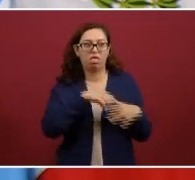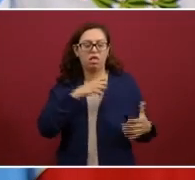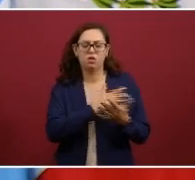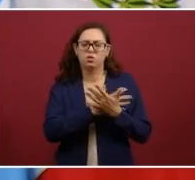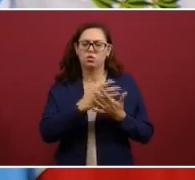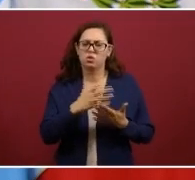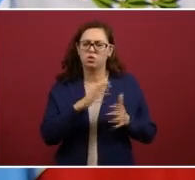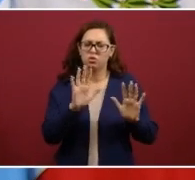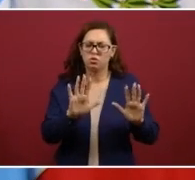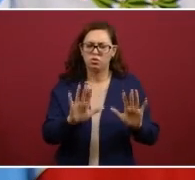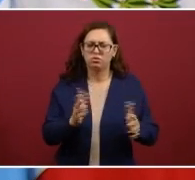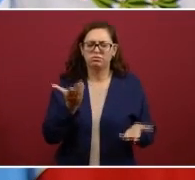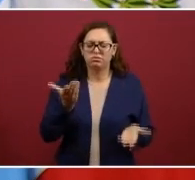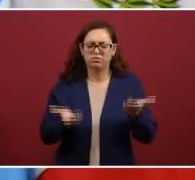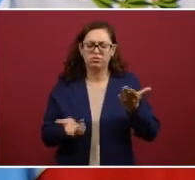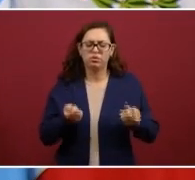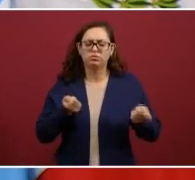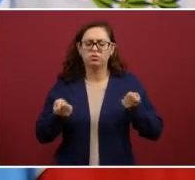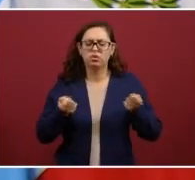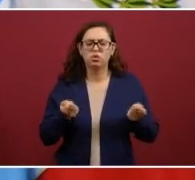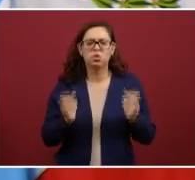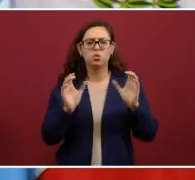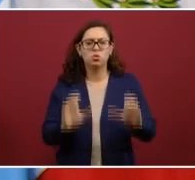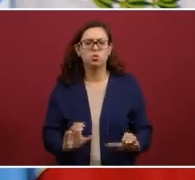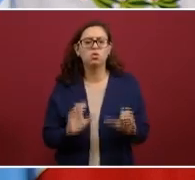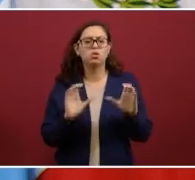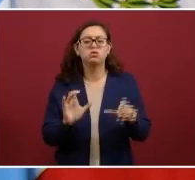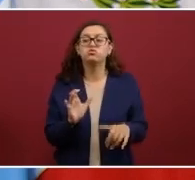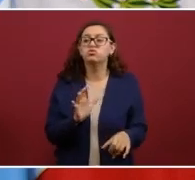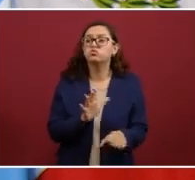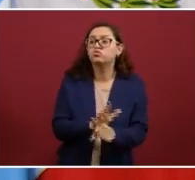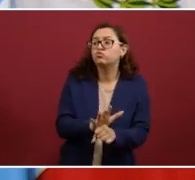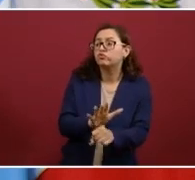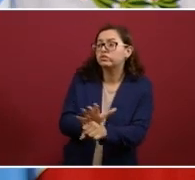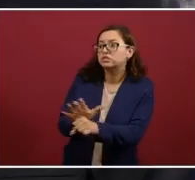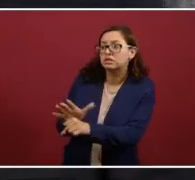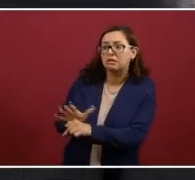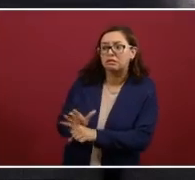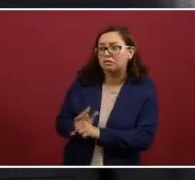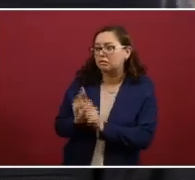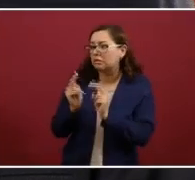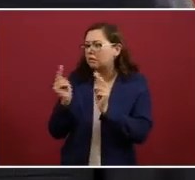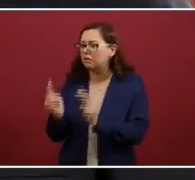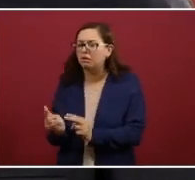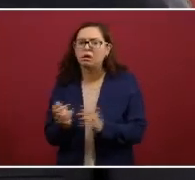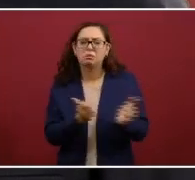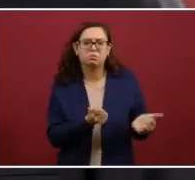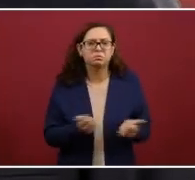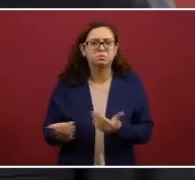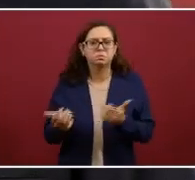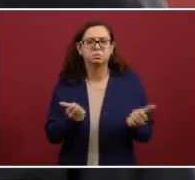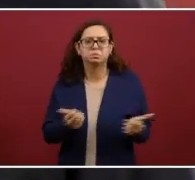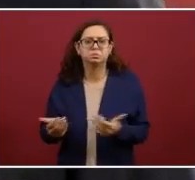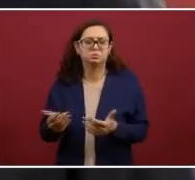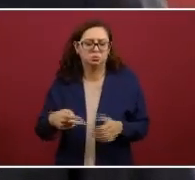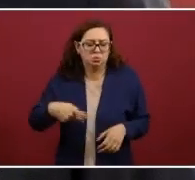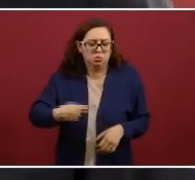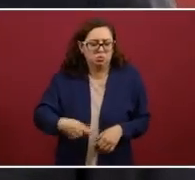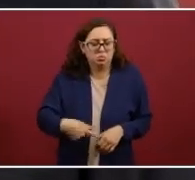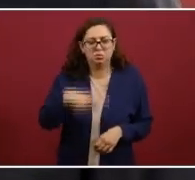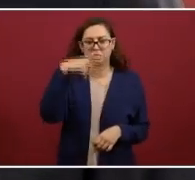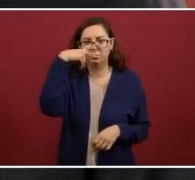Se va a extraer lo que necesitamos para ser